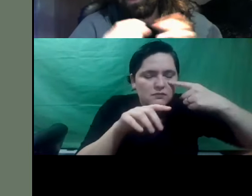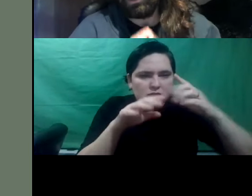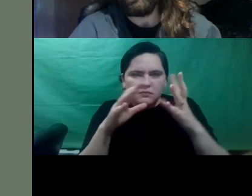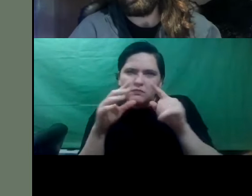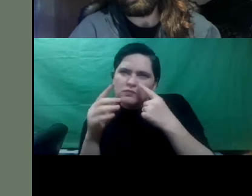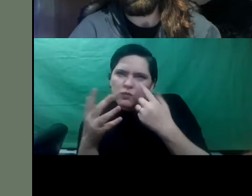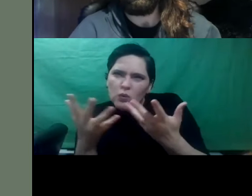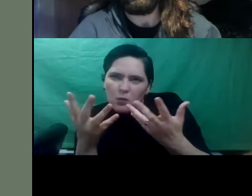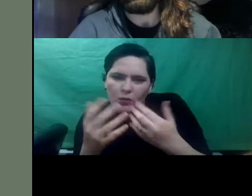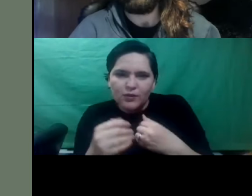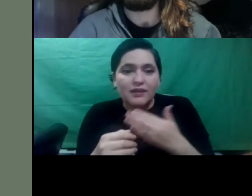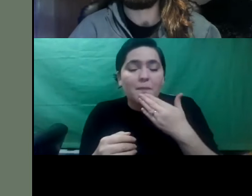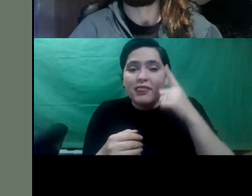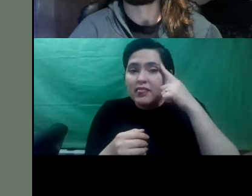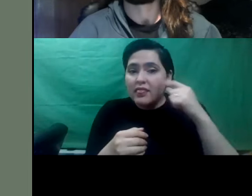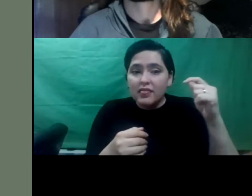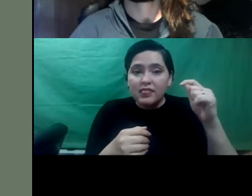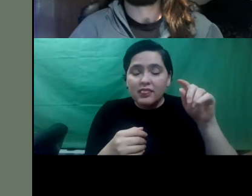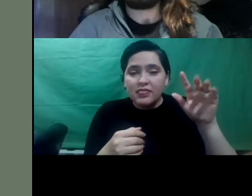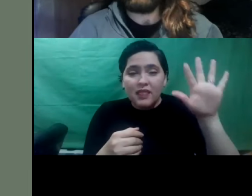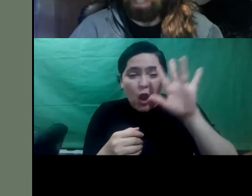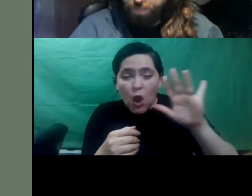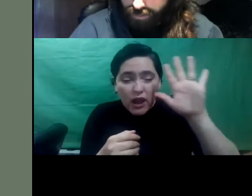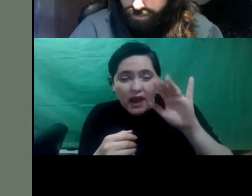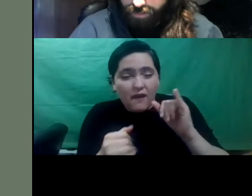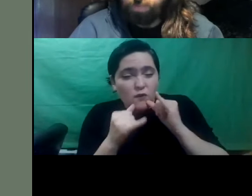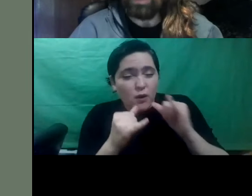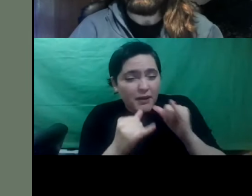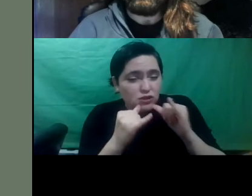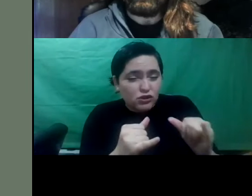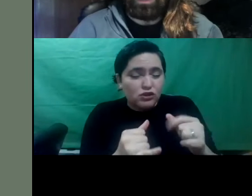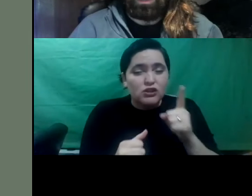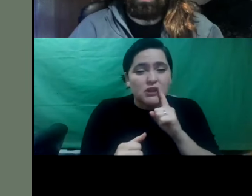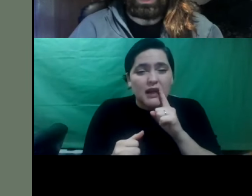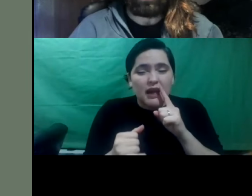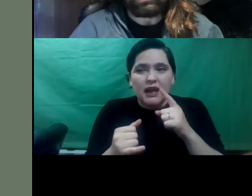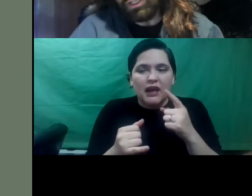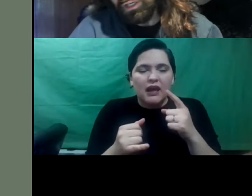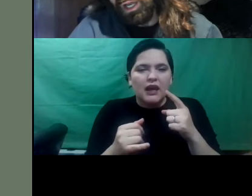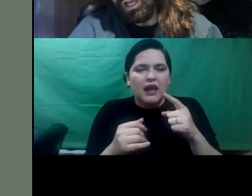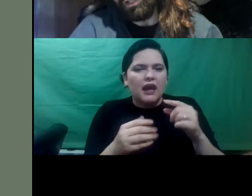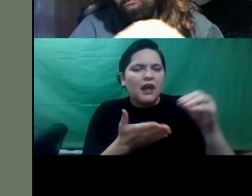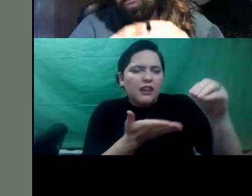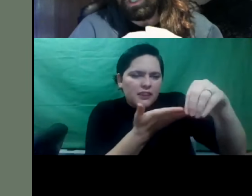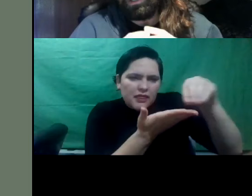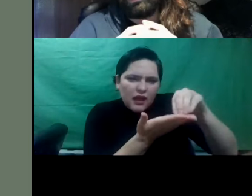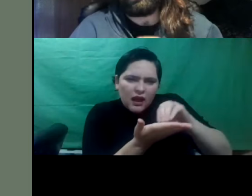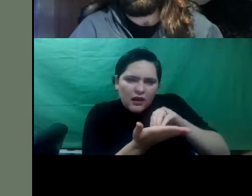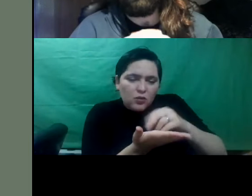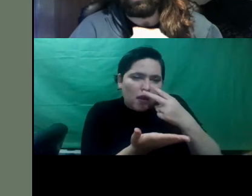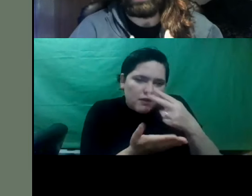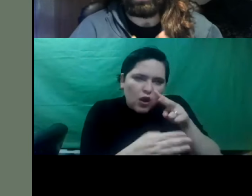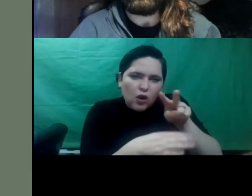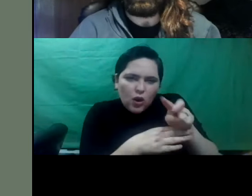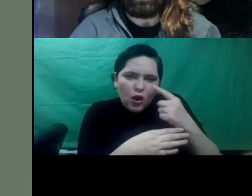y por otro lado la teoría de la información nos permite tener mediciones estadísticas para conocer la estructura de la